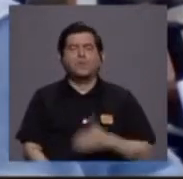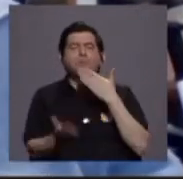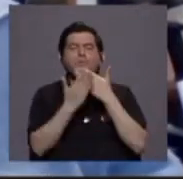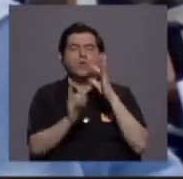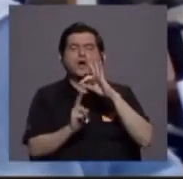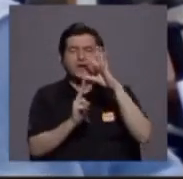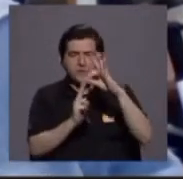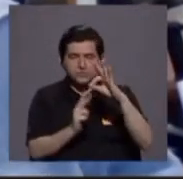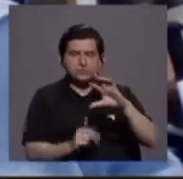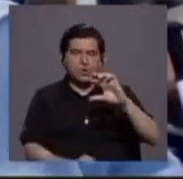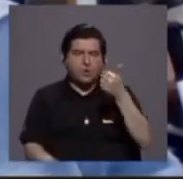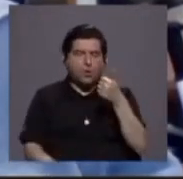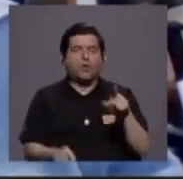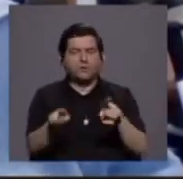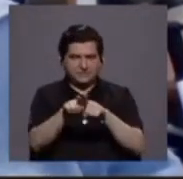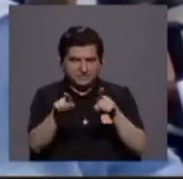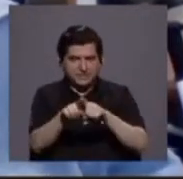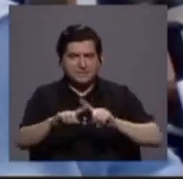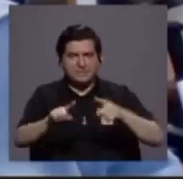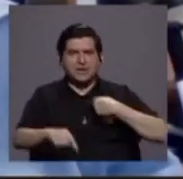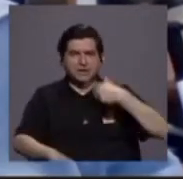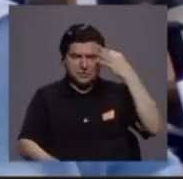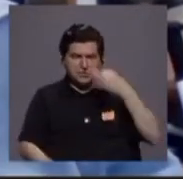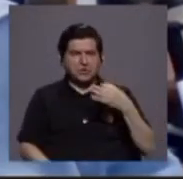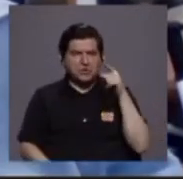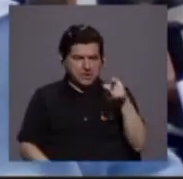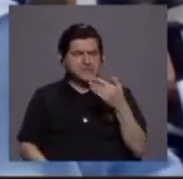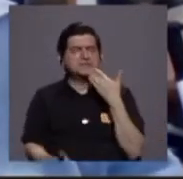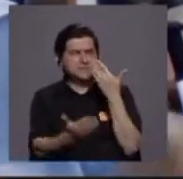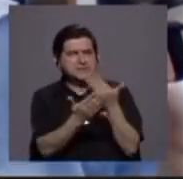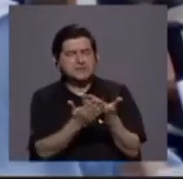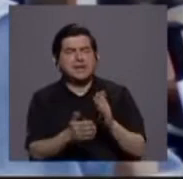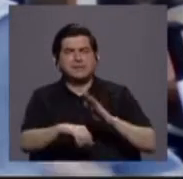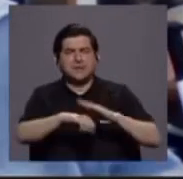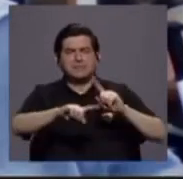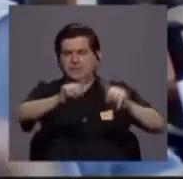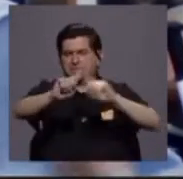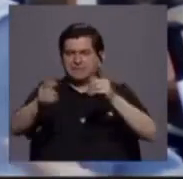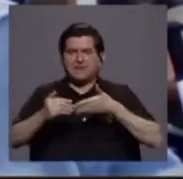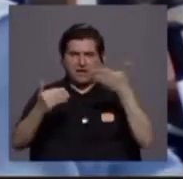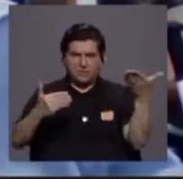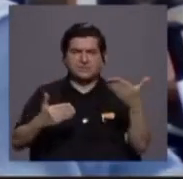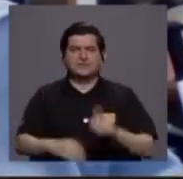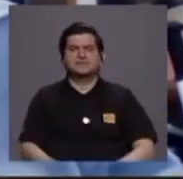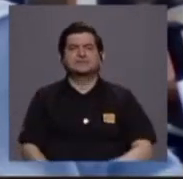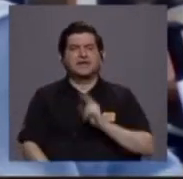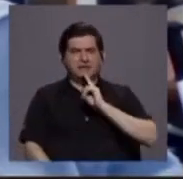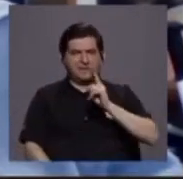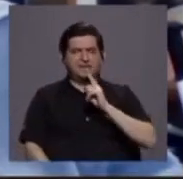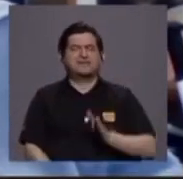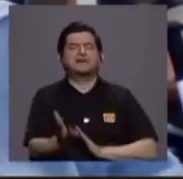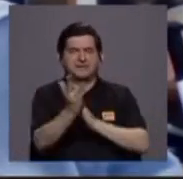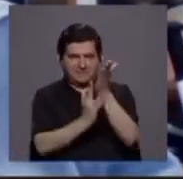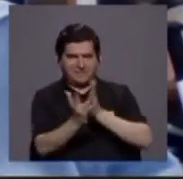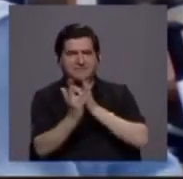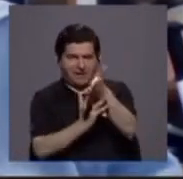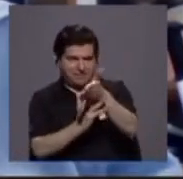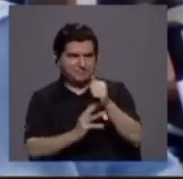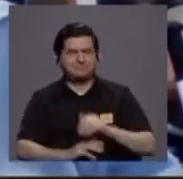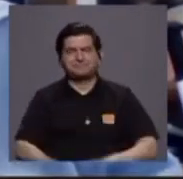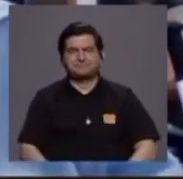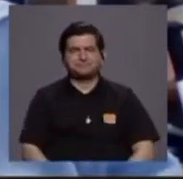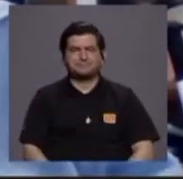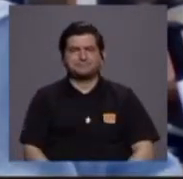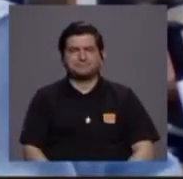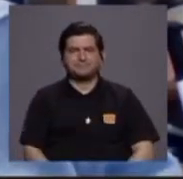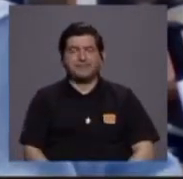otras vertientes, pero creo que Python es buena porque permite hacer muchas cosas y es realmente accesible, ¿no?